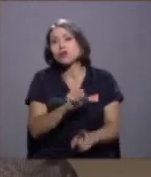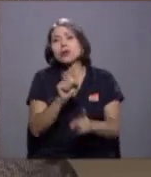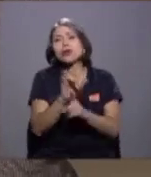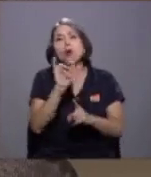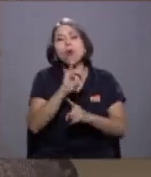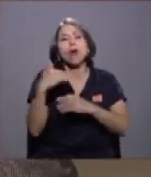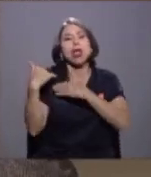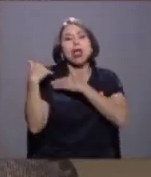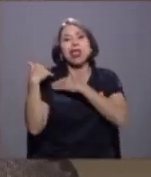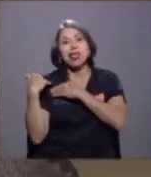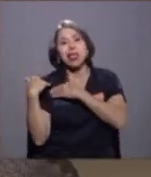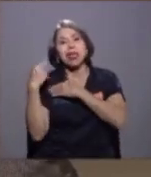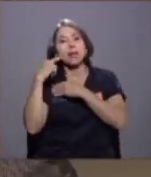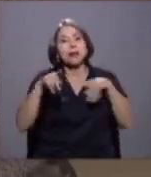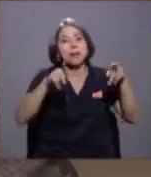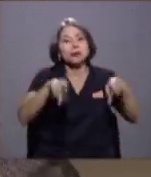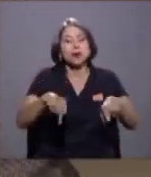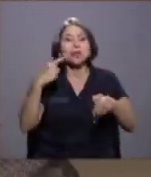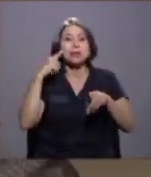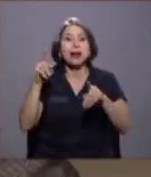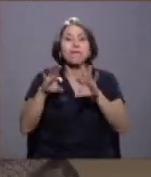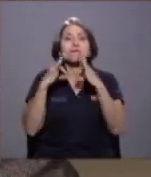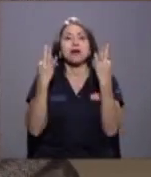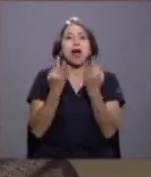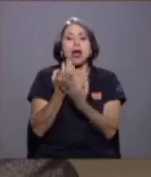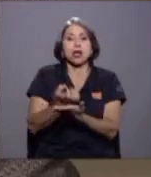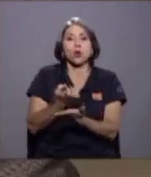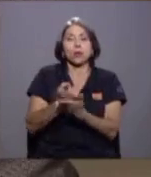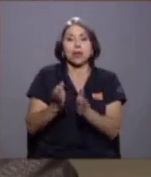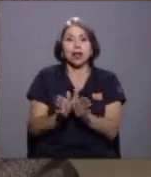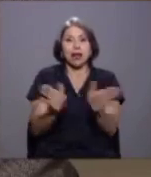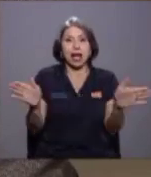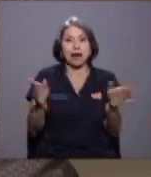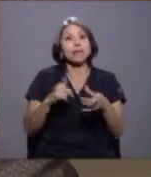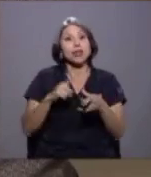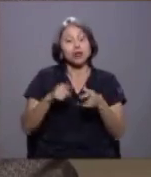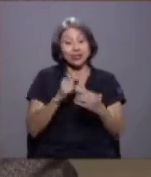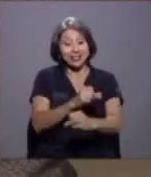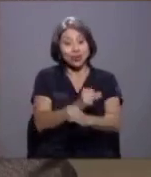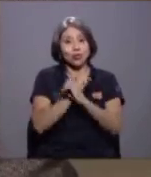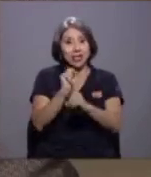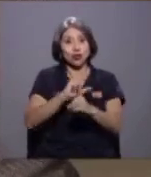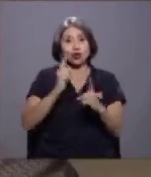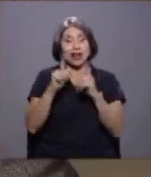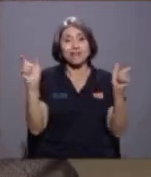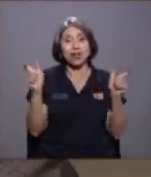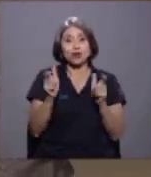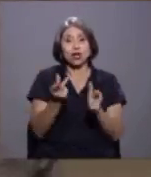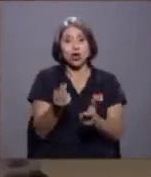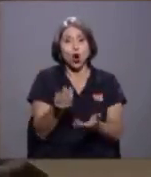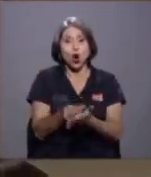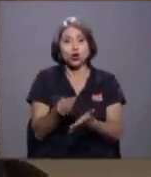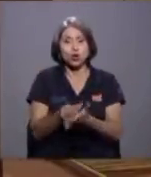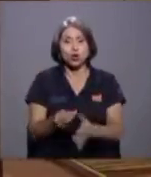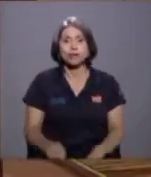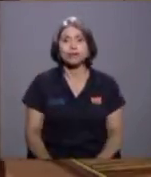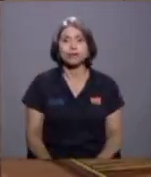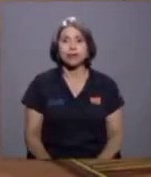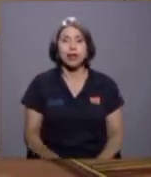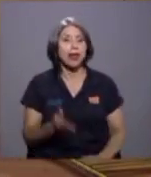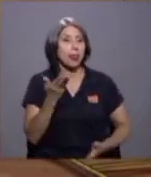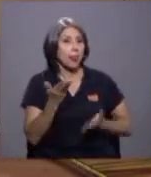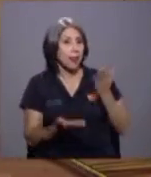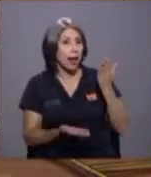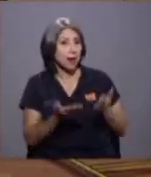las familias y para la economía en general, ¿verdad? Entonces, reducir costos de la seguridad social. Tal vez ahí, don Eli, con dos